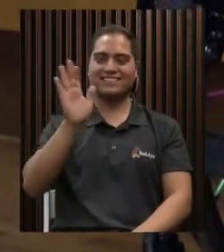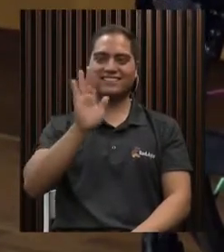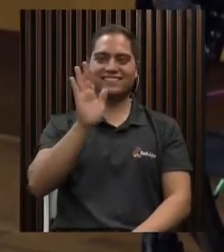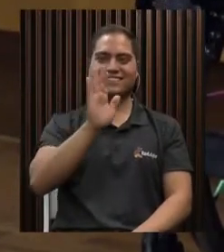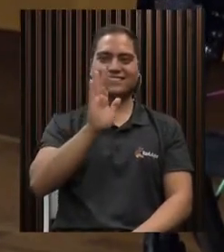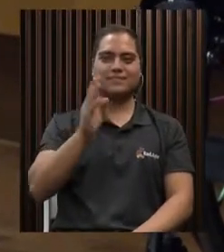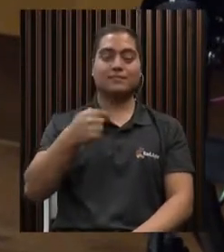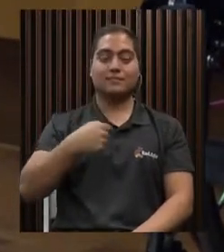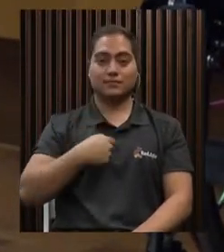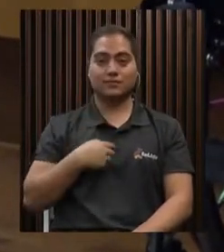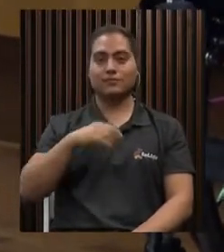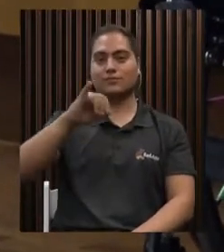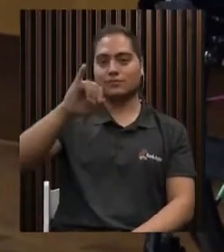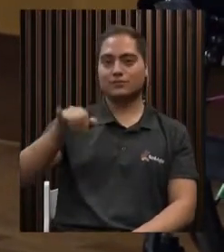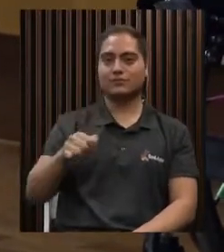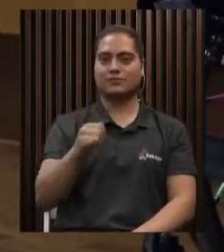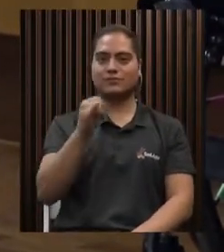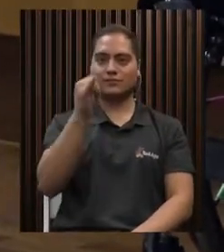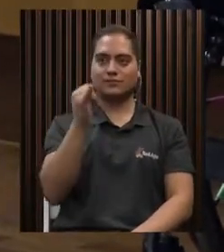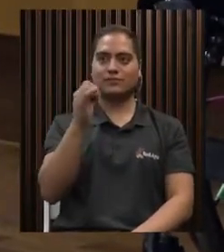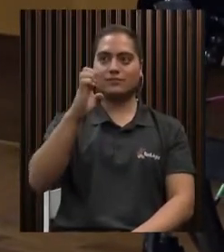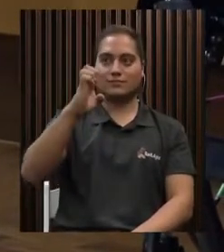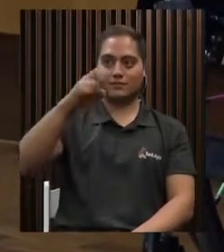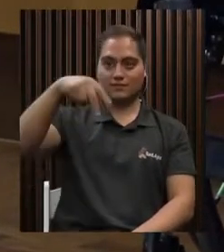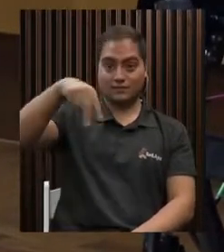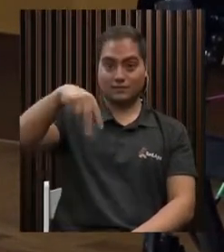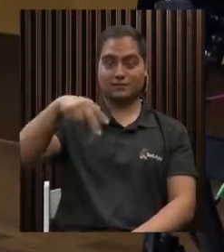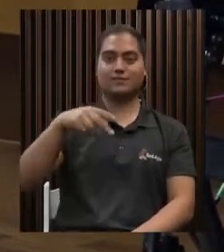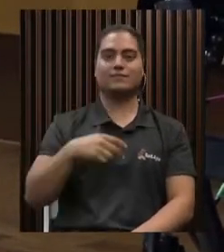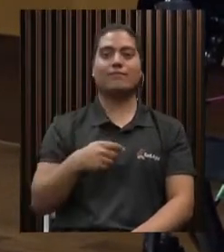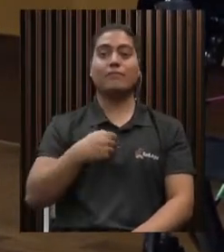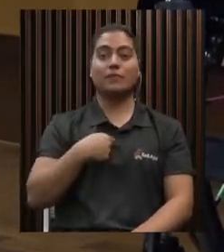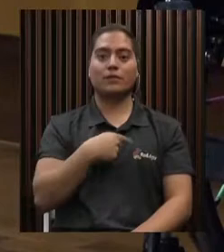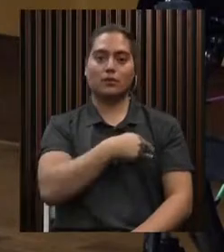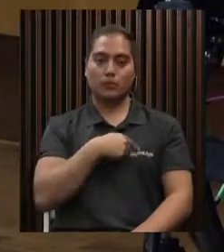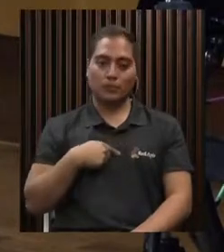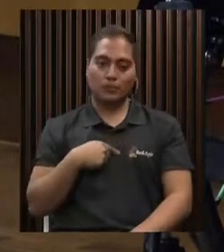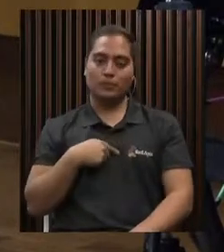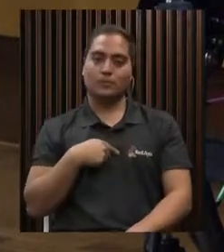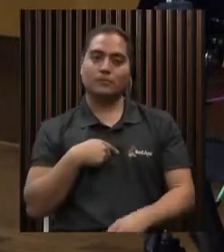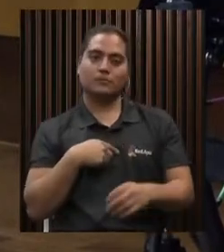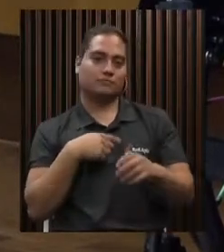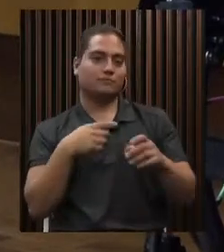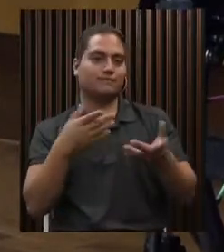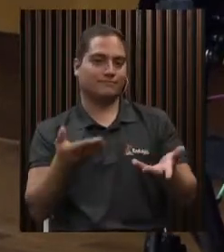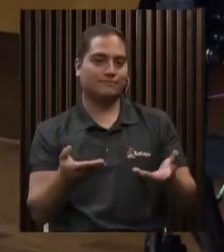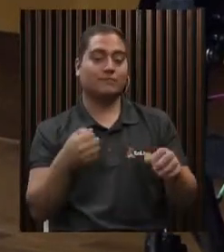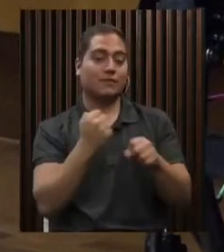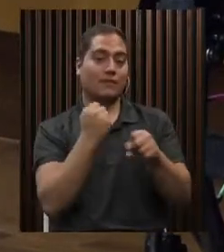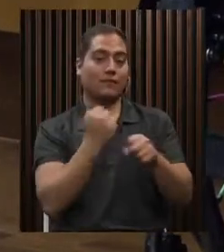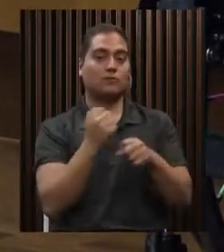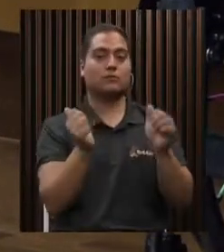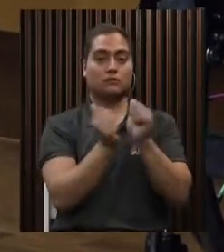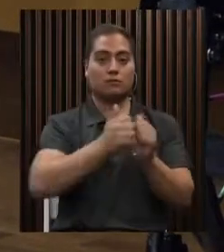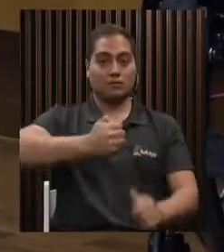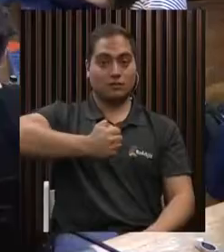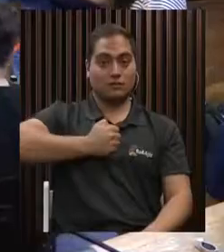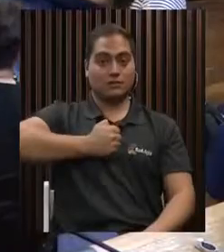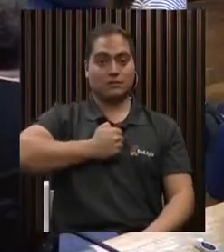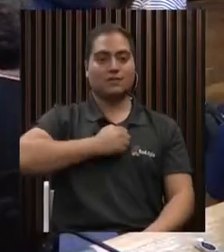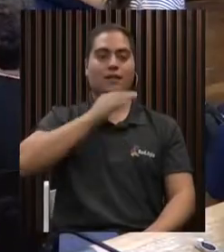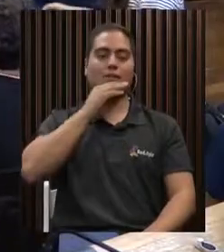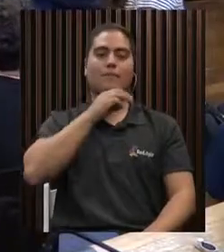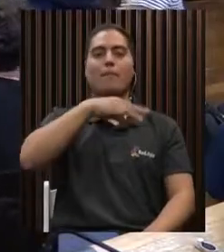Hola, yo soy Jen. Trabajo con Jess y Matthew. Yo apoyo